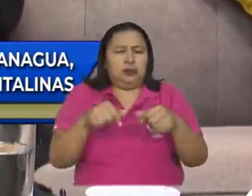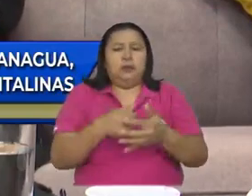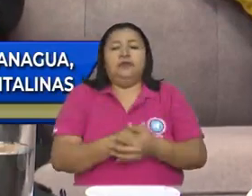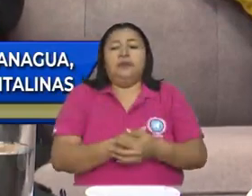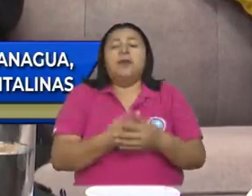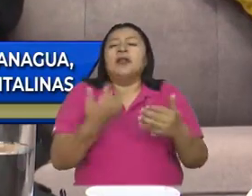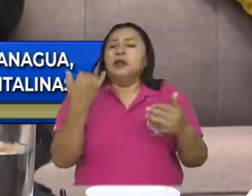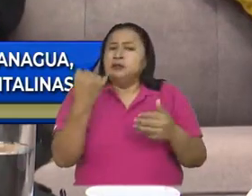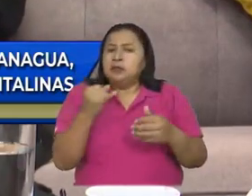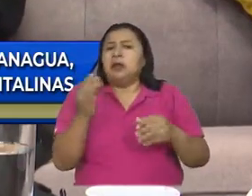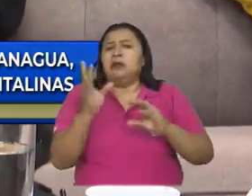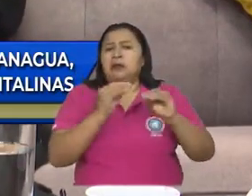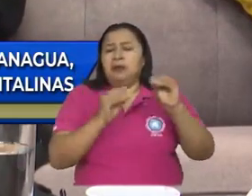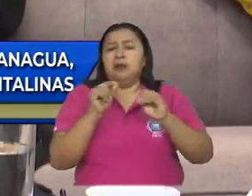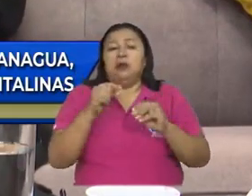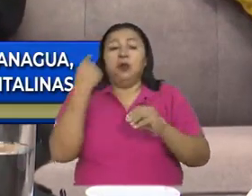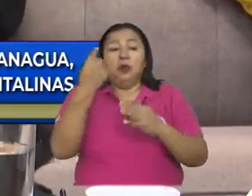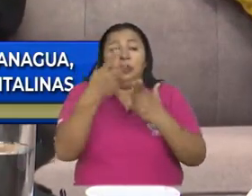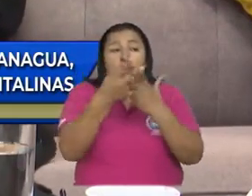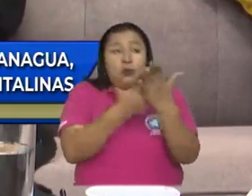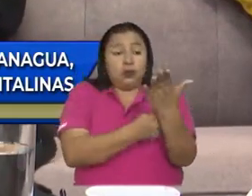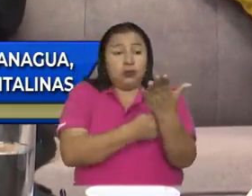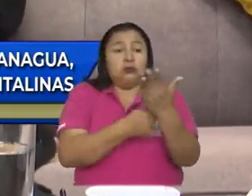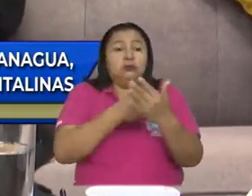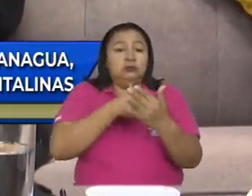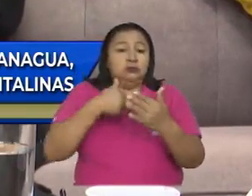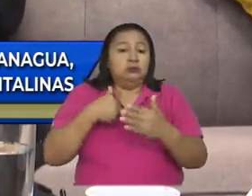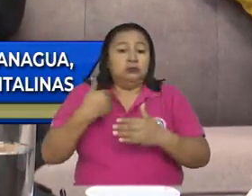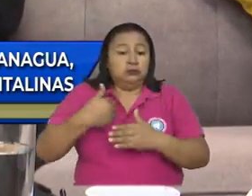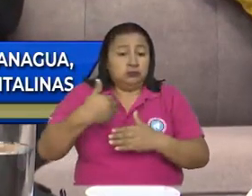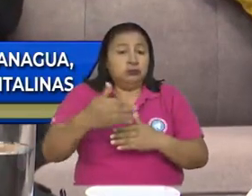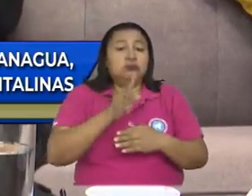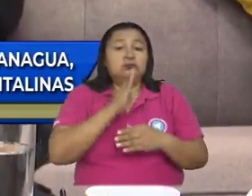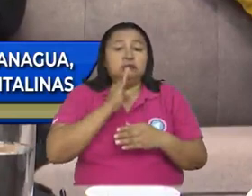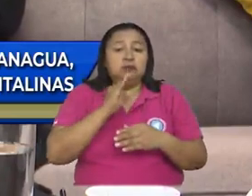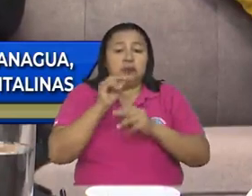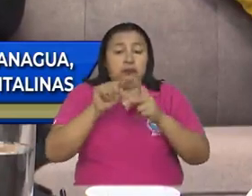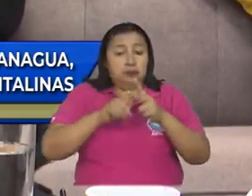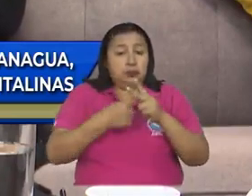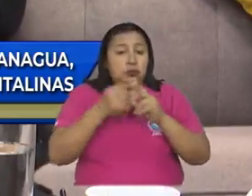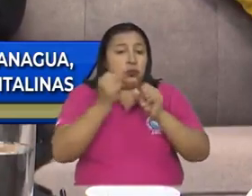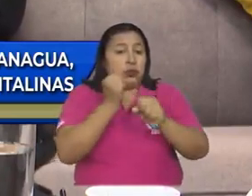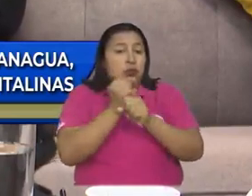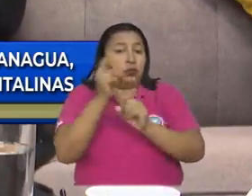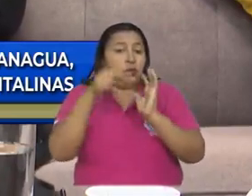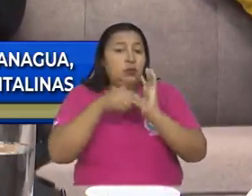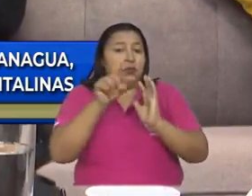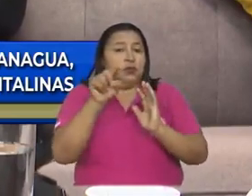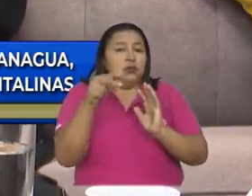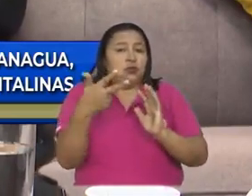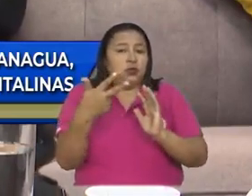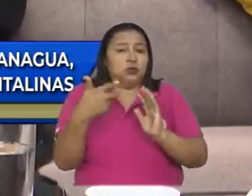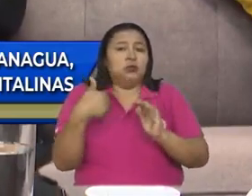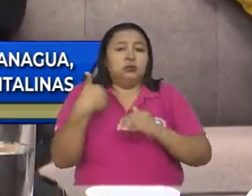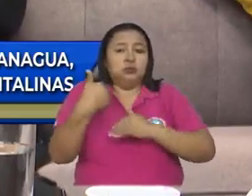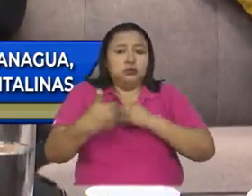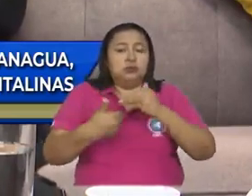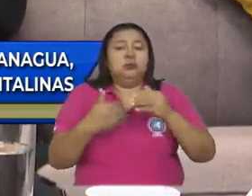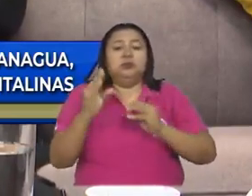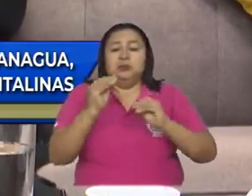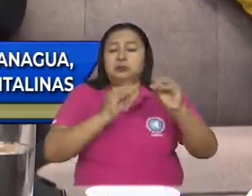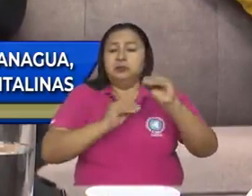Y ya lo mencionábamos, uno de los proyectos que se ha venido hablando desde el 2018, porque nosotros así venimos a platicando con